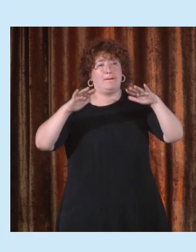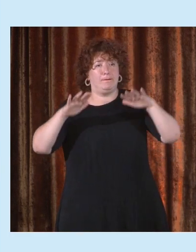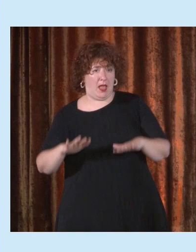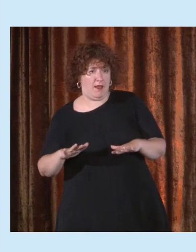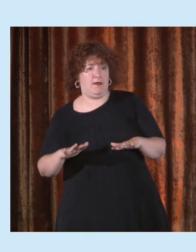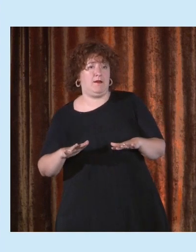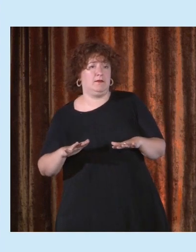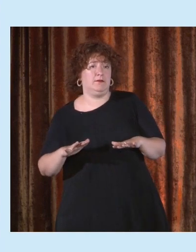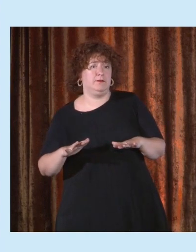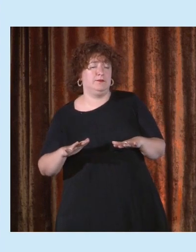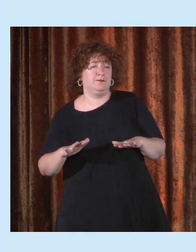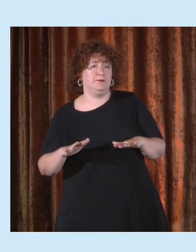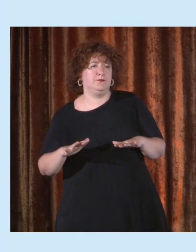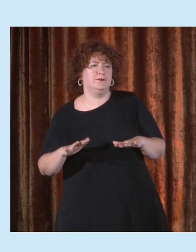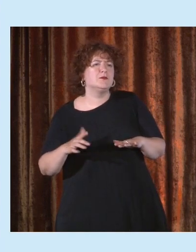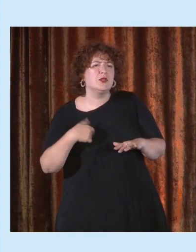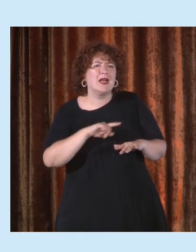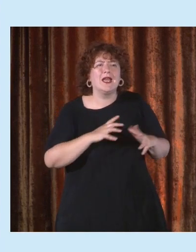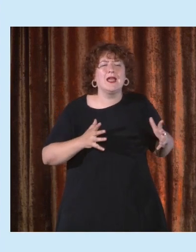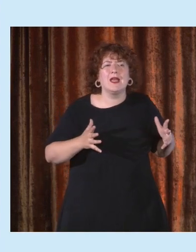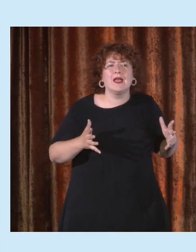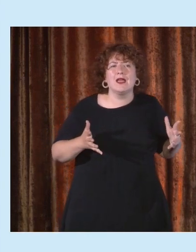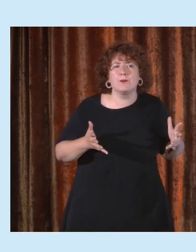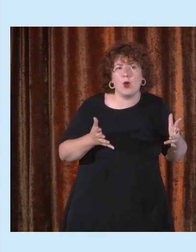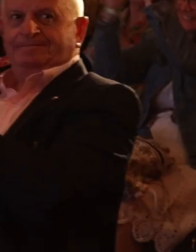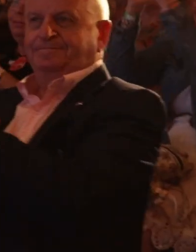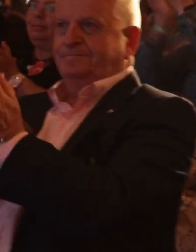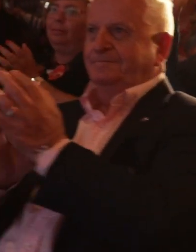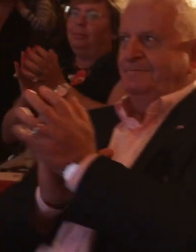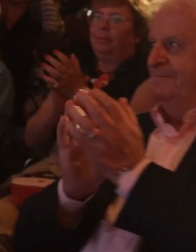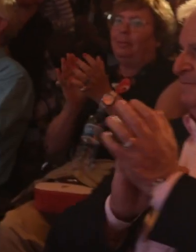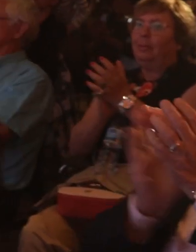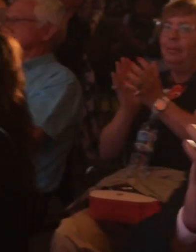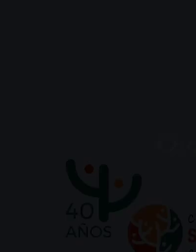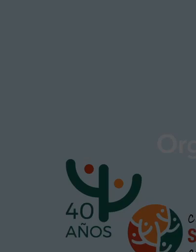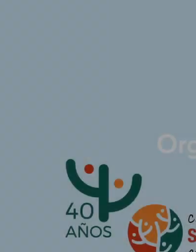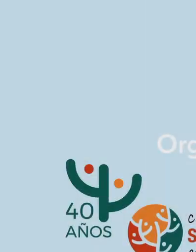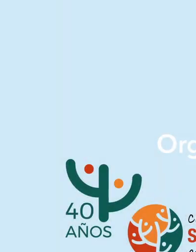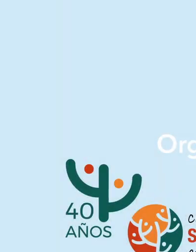Entonces, este impulso lo que pretende es que nos sigamos moviendo.